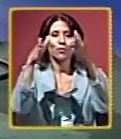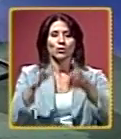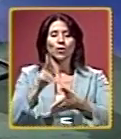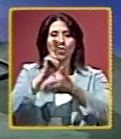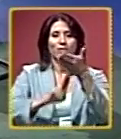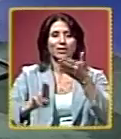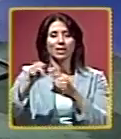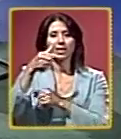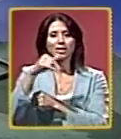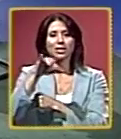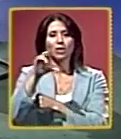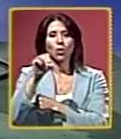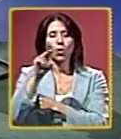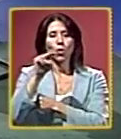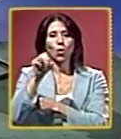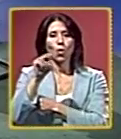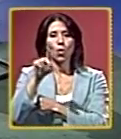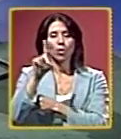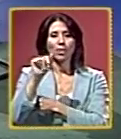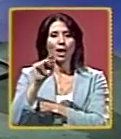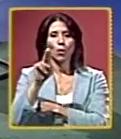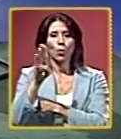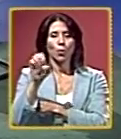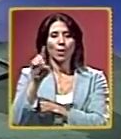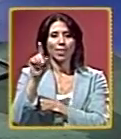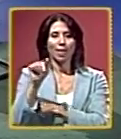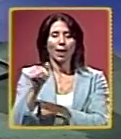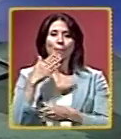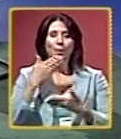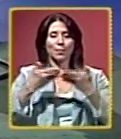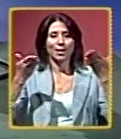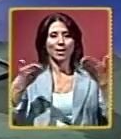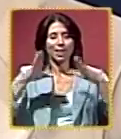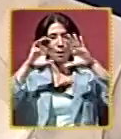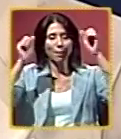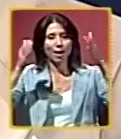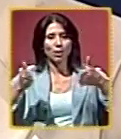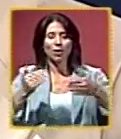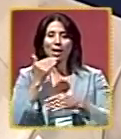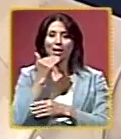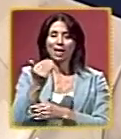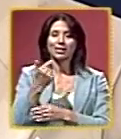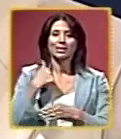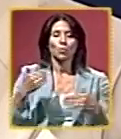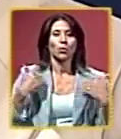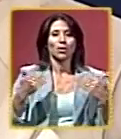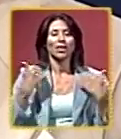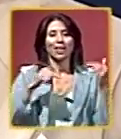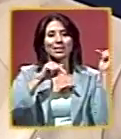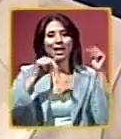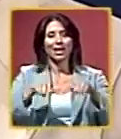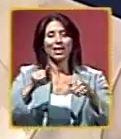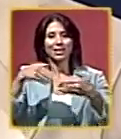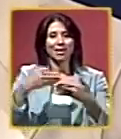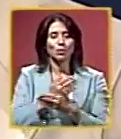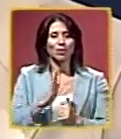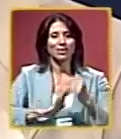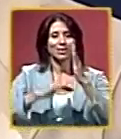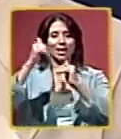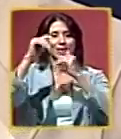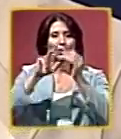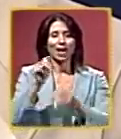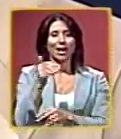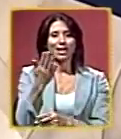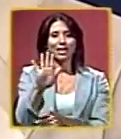universitaria Yoconda Uveda. Bienvenida, embajadora. Muchas gracias, Juan Rafael. Estoy muy contenta de estar aquí en estas nuevas instalaciones de